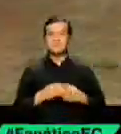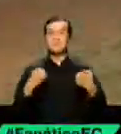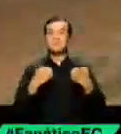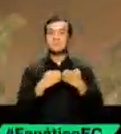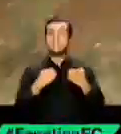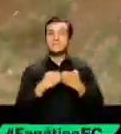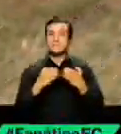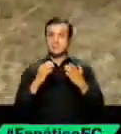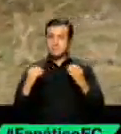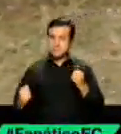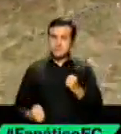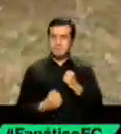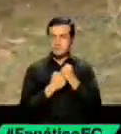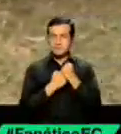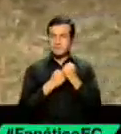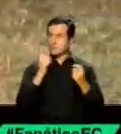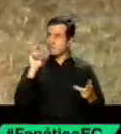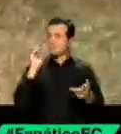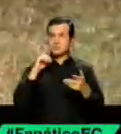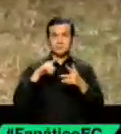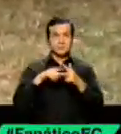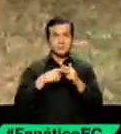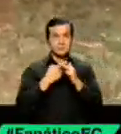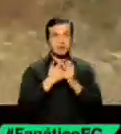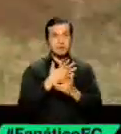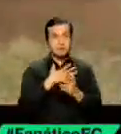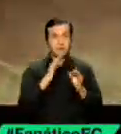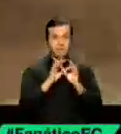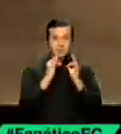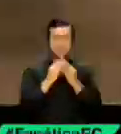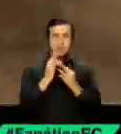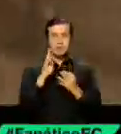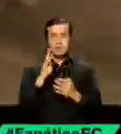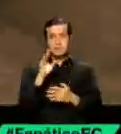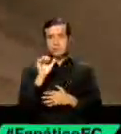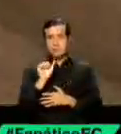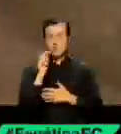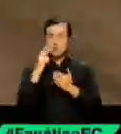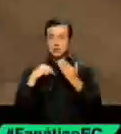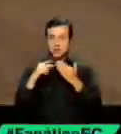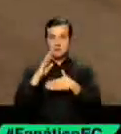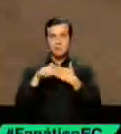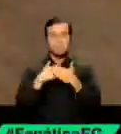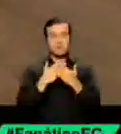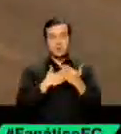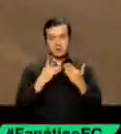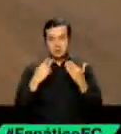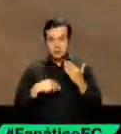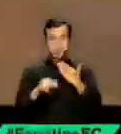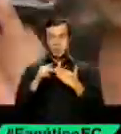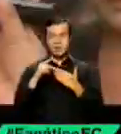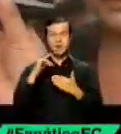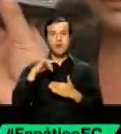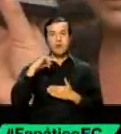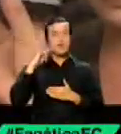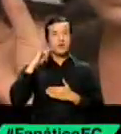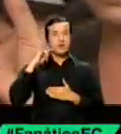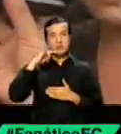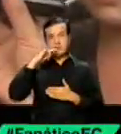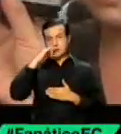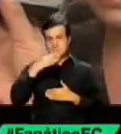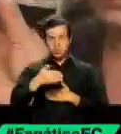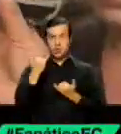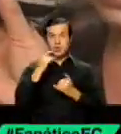de Abasto que me apoyó de principio a fin. Mi familia, mi esposa, mi hijo, esta carrera va dedicada para mi hijo, el menor, que hoy está